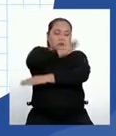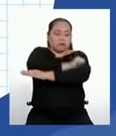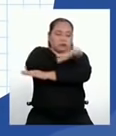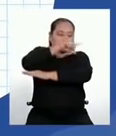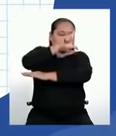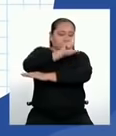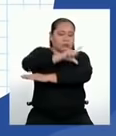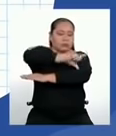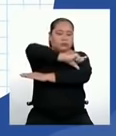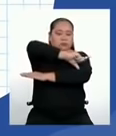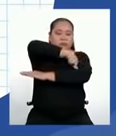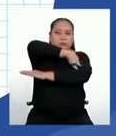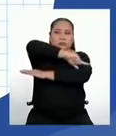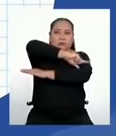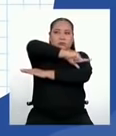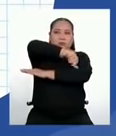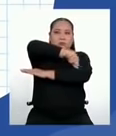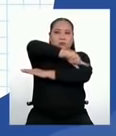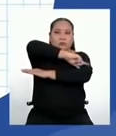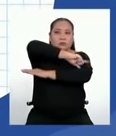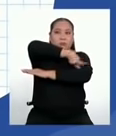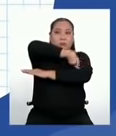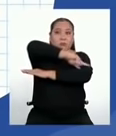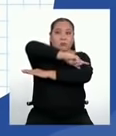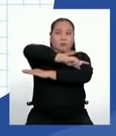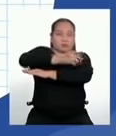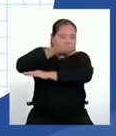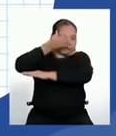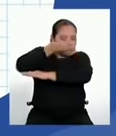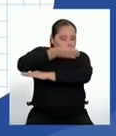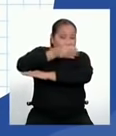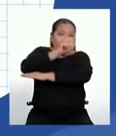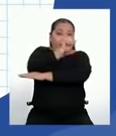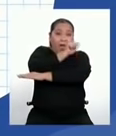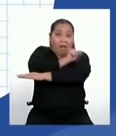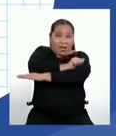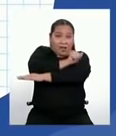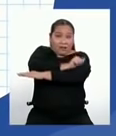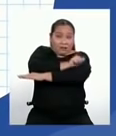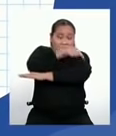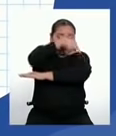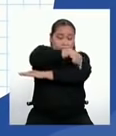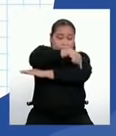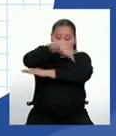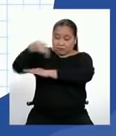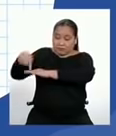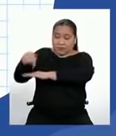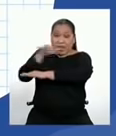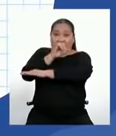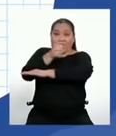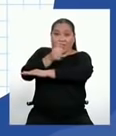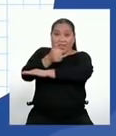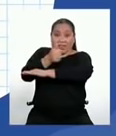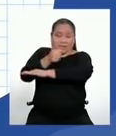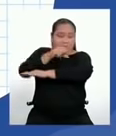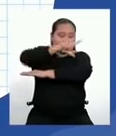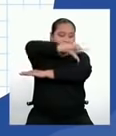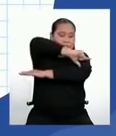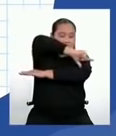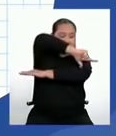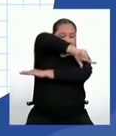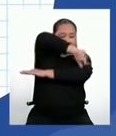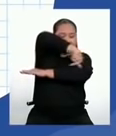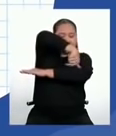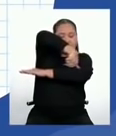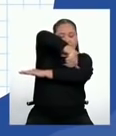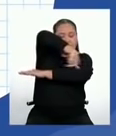punto A del segmento AB. Concentro en el punto A del segmento AB, trazamos una circunferencia